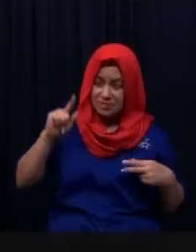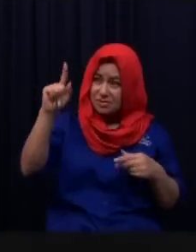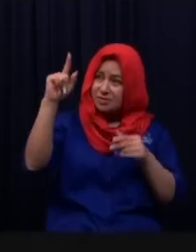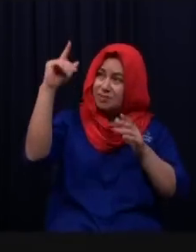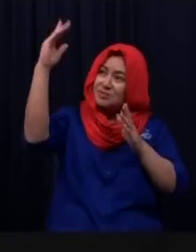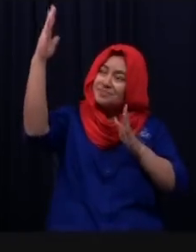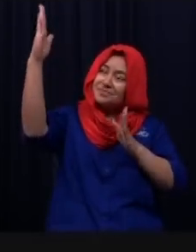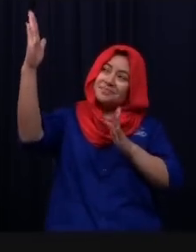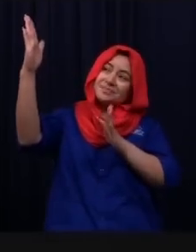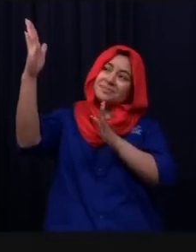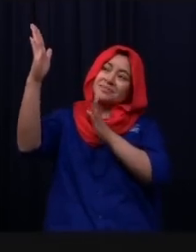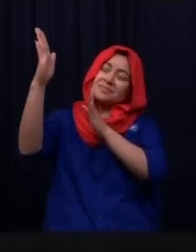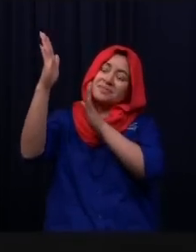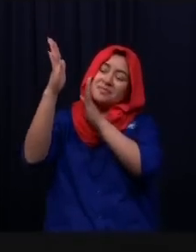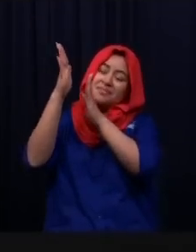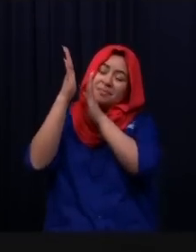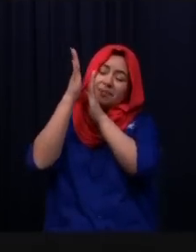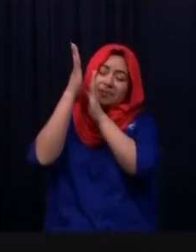Quiero estar.